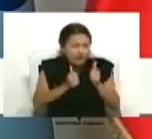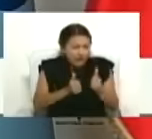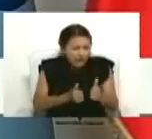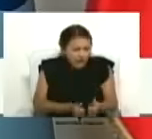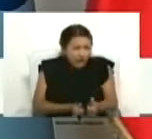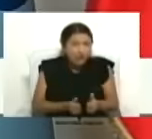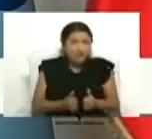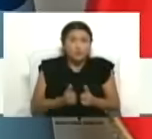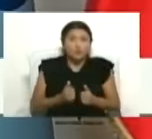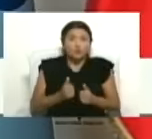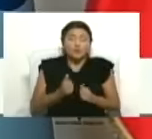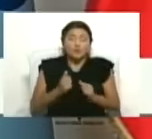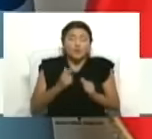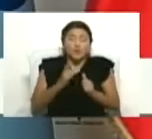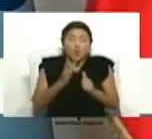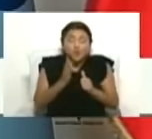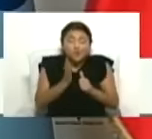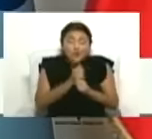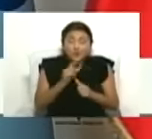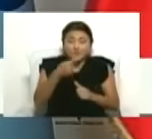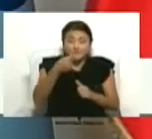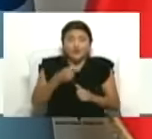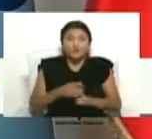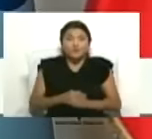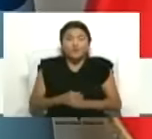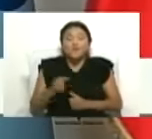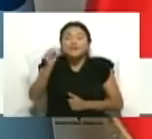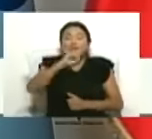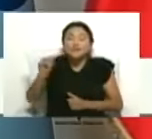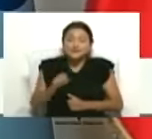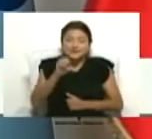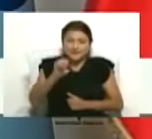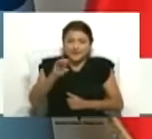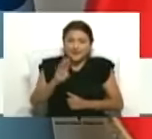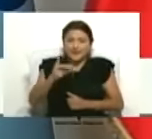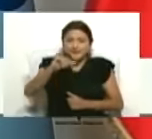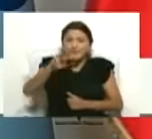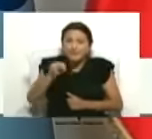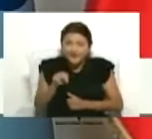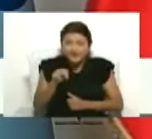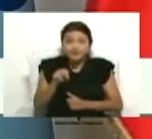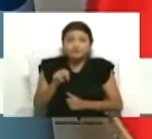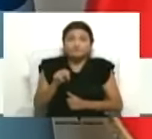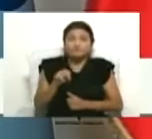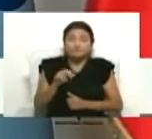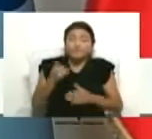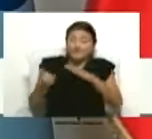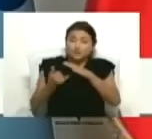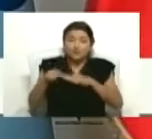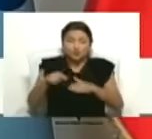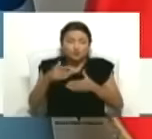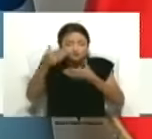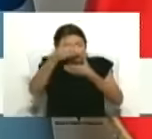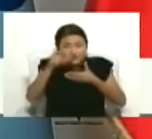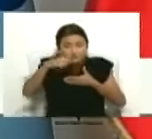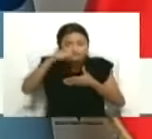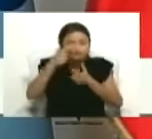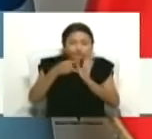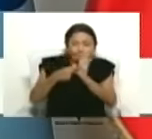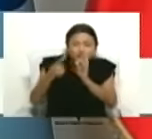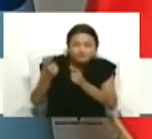los primeros hallazgos, como lo es el SEBIN, para esclarecer todo esto y que no quede